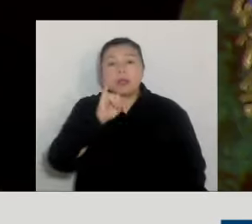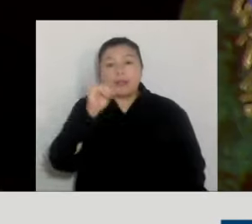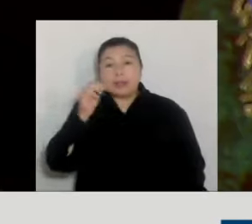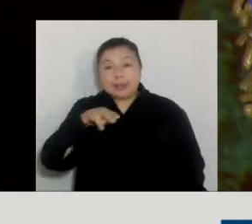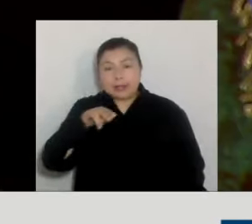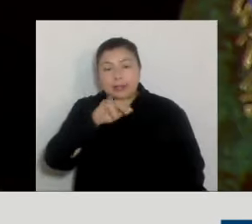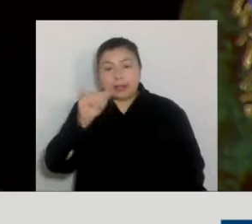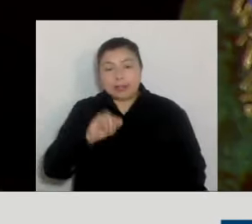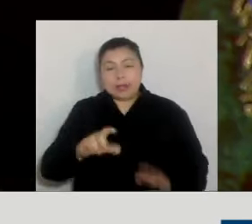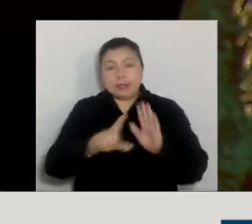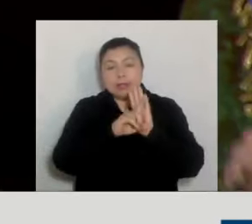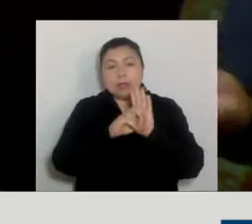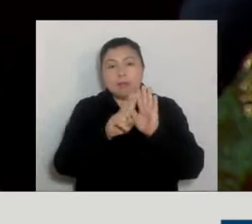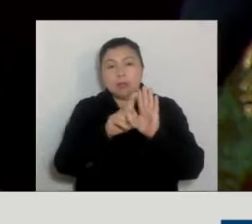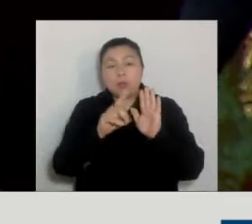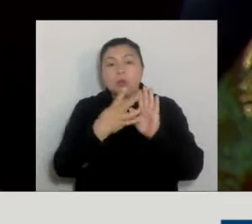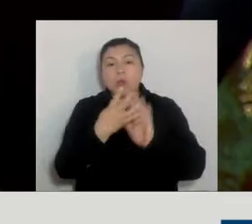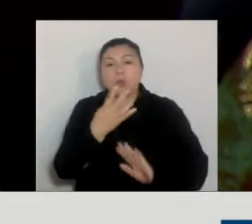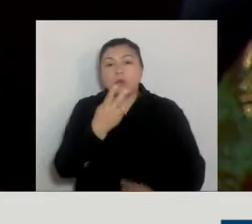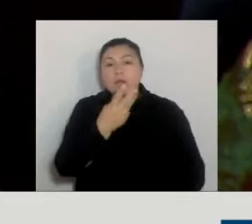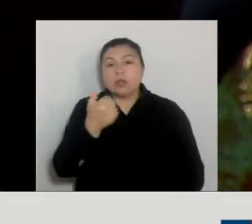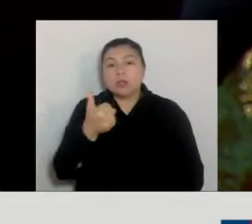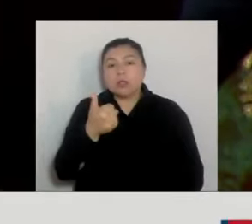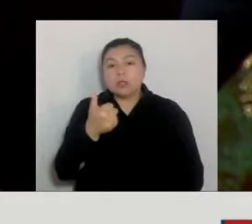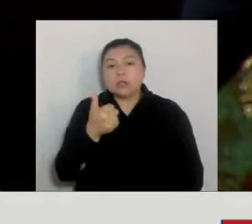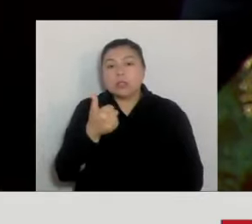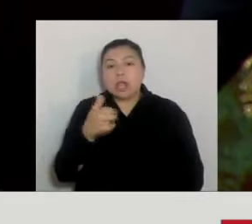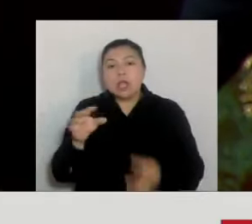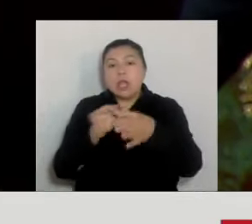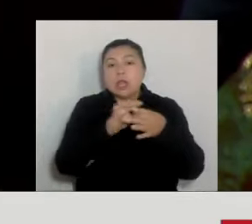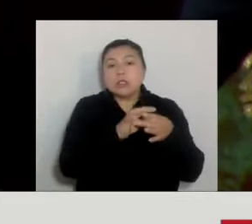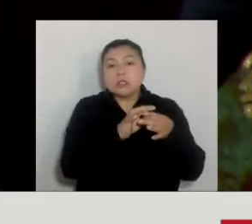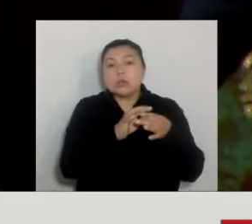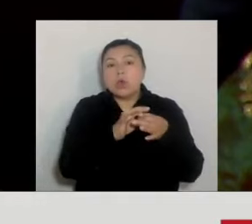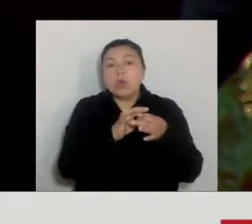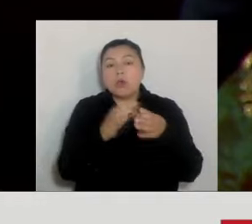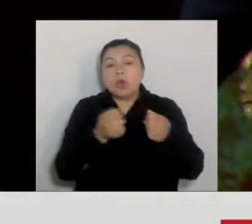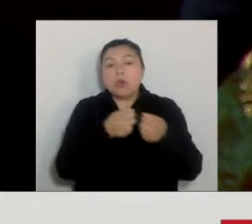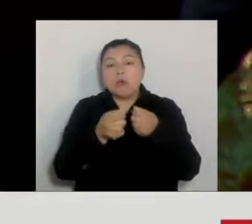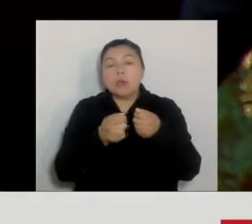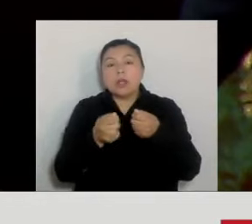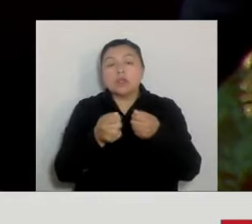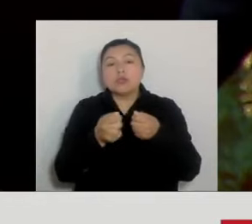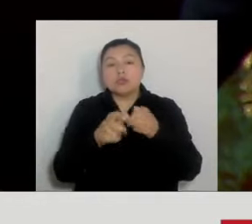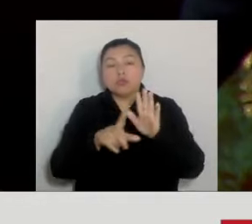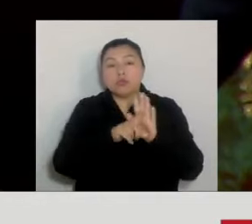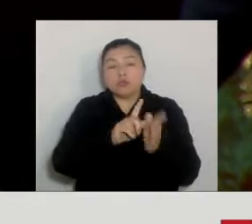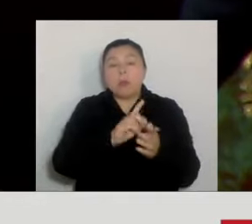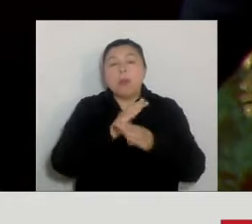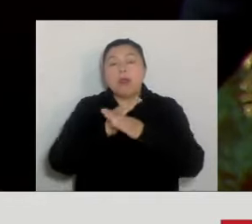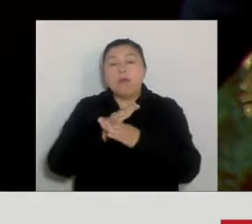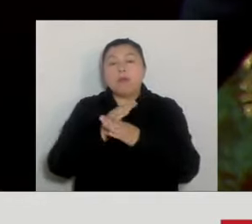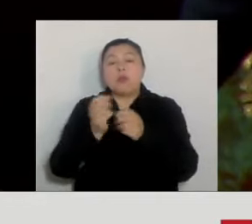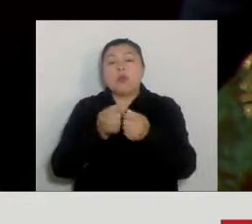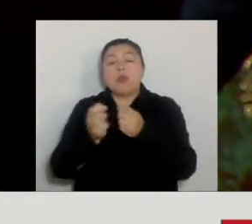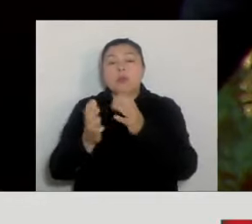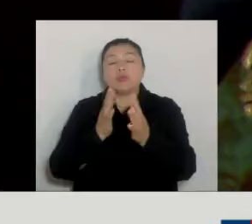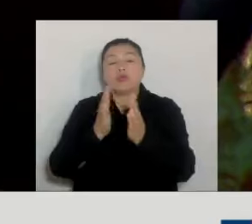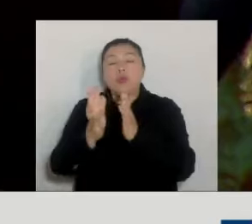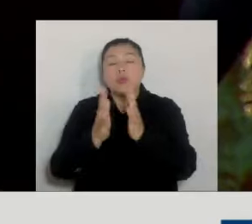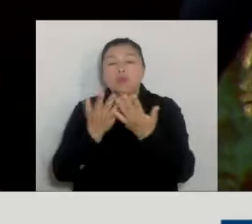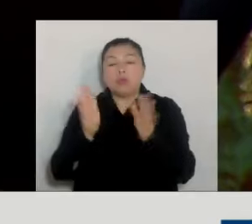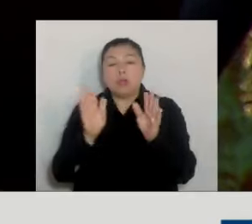la ley número 21426 sobre comercio ilegal para prohibir el comercio ambulante en áreas cercanas a edificios